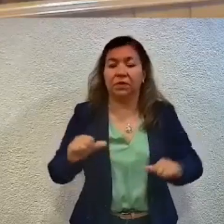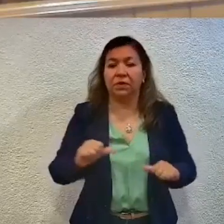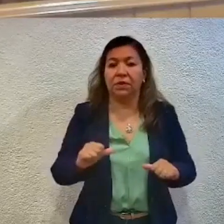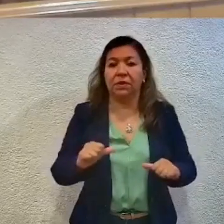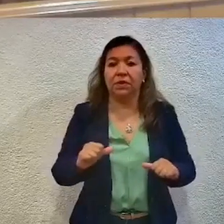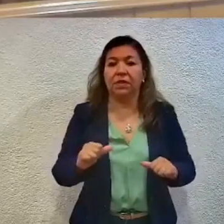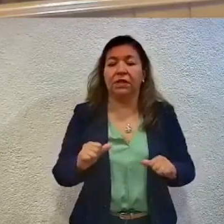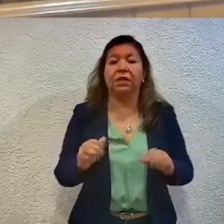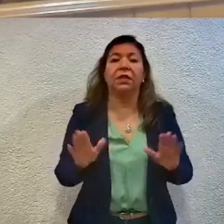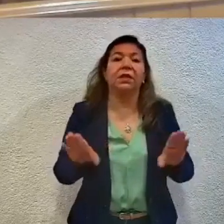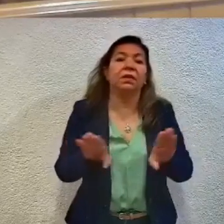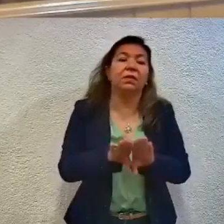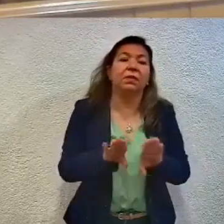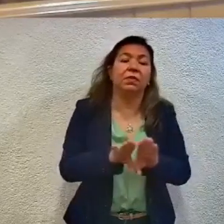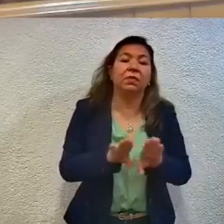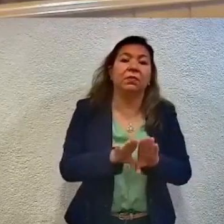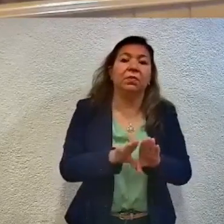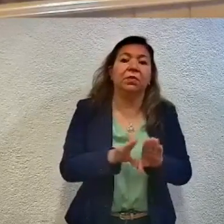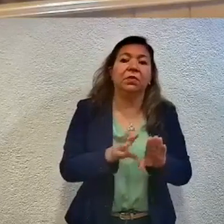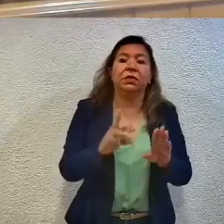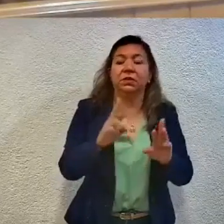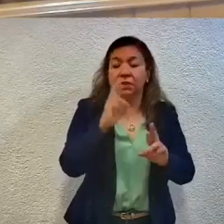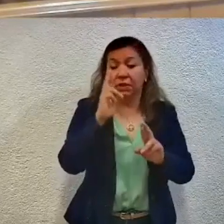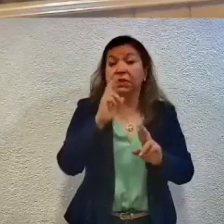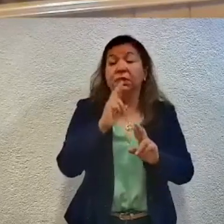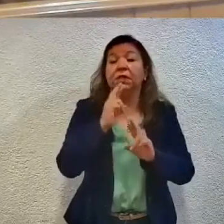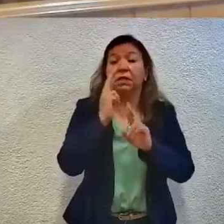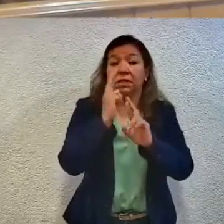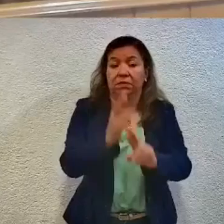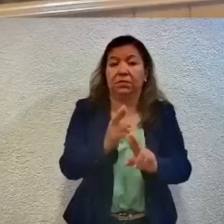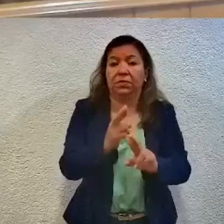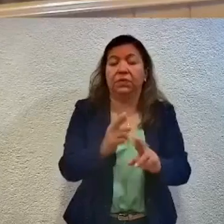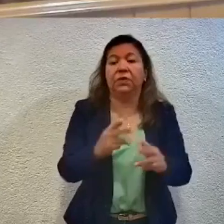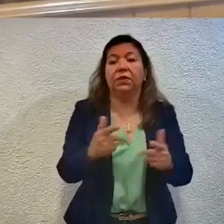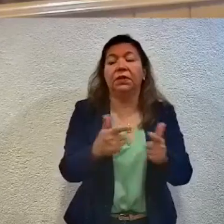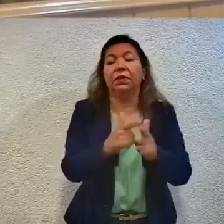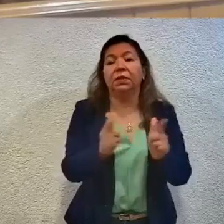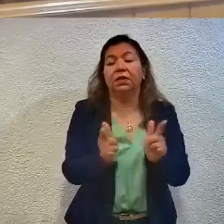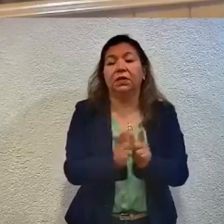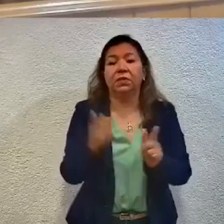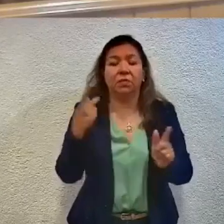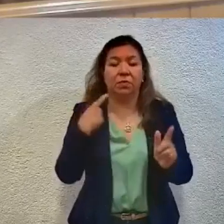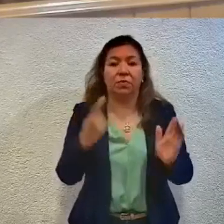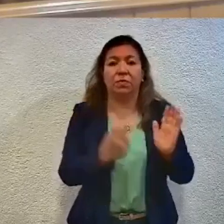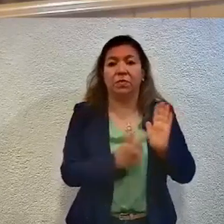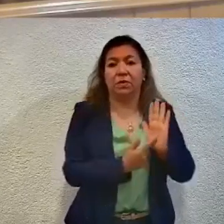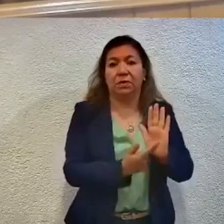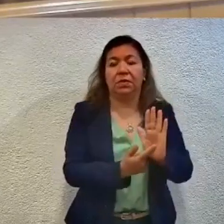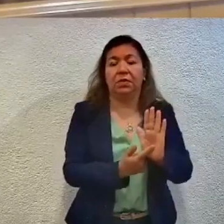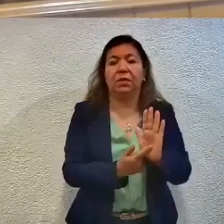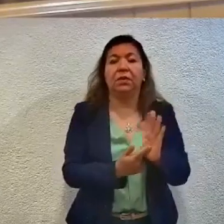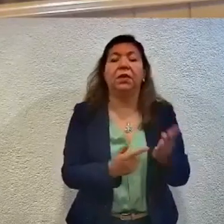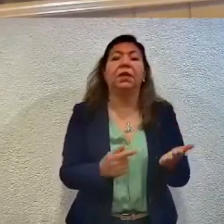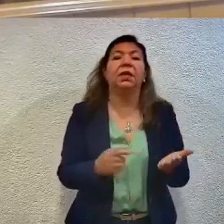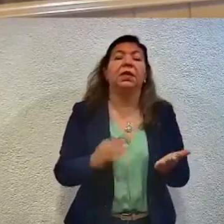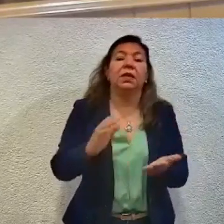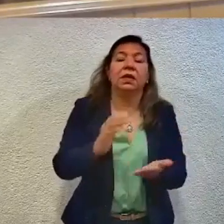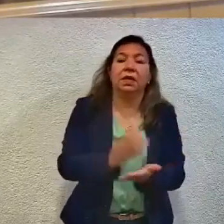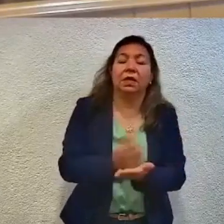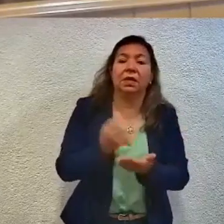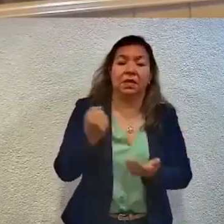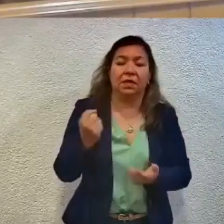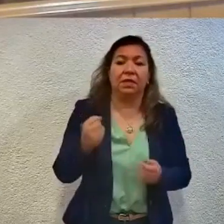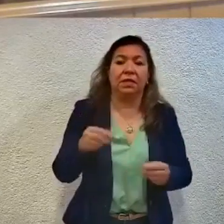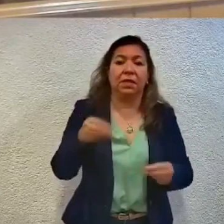de la autoridad respecto a la interpretación propia consistente en: para el partido que represento, el cómputo no solo es